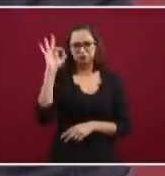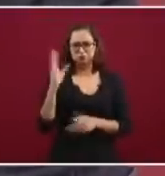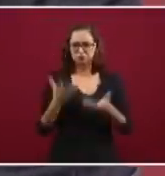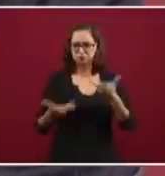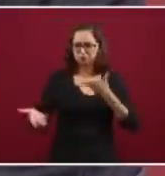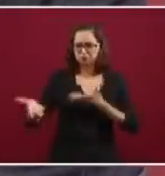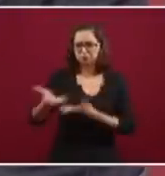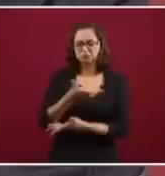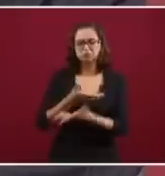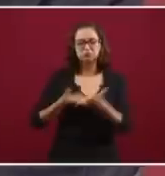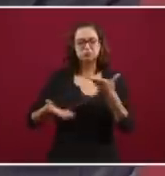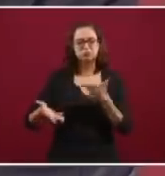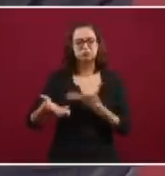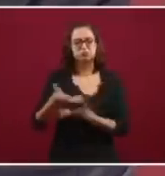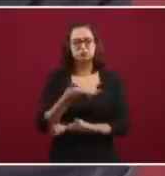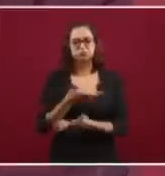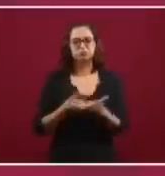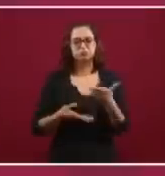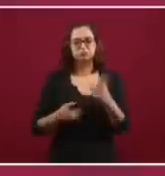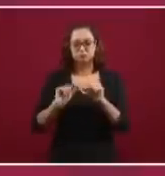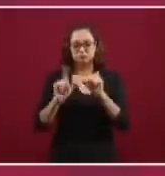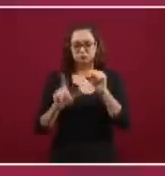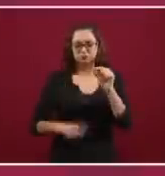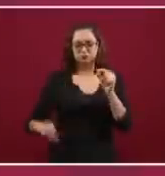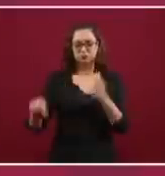cooperar con México